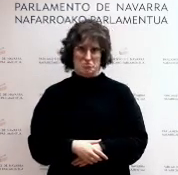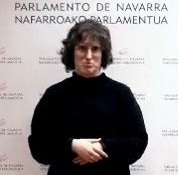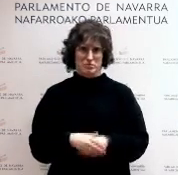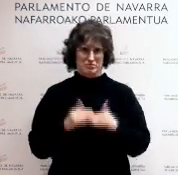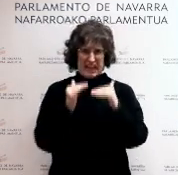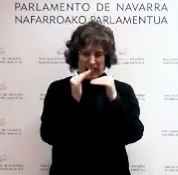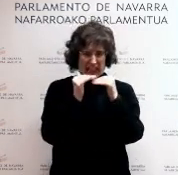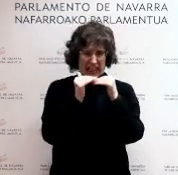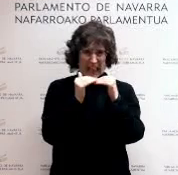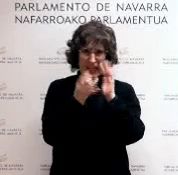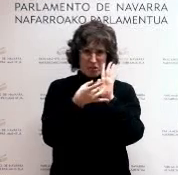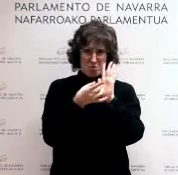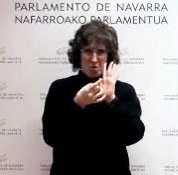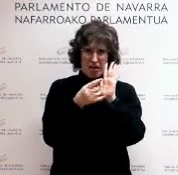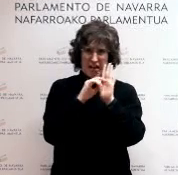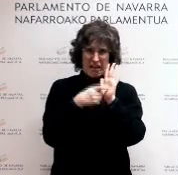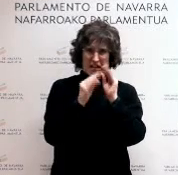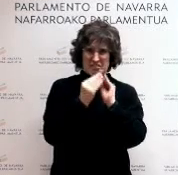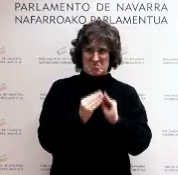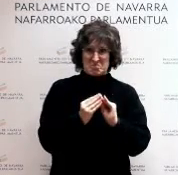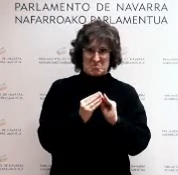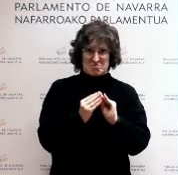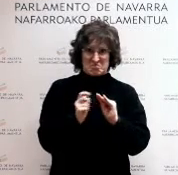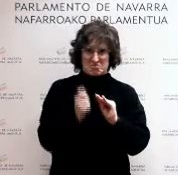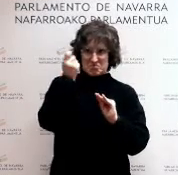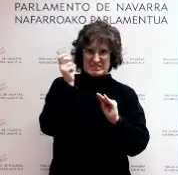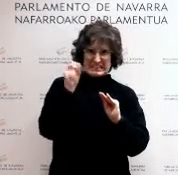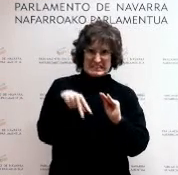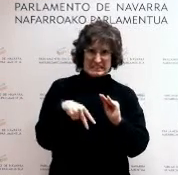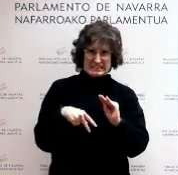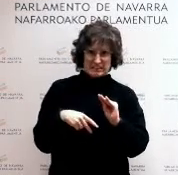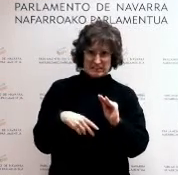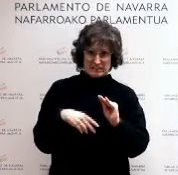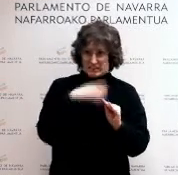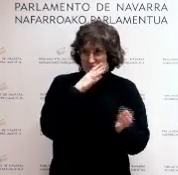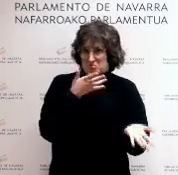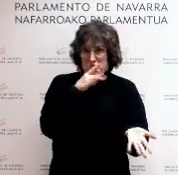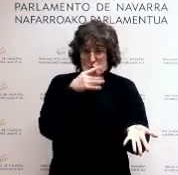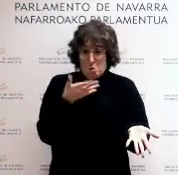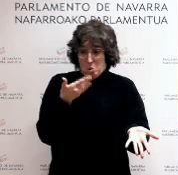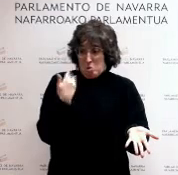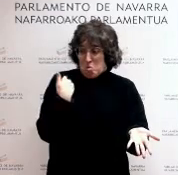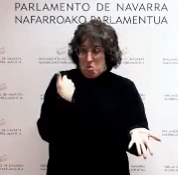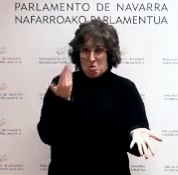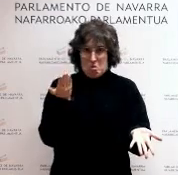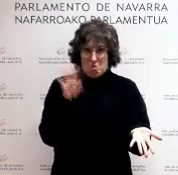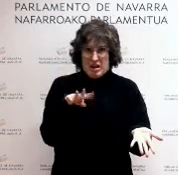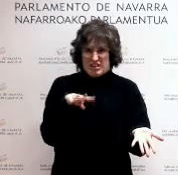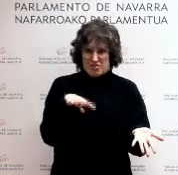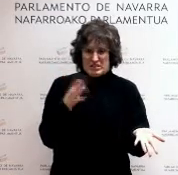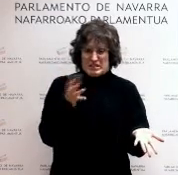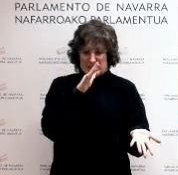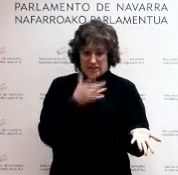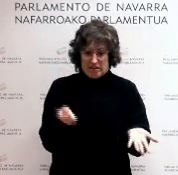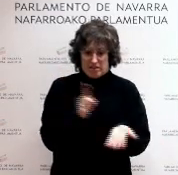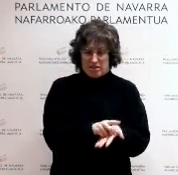nivel de calidad legislativa, al tener que ser modificada a los 4 meses de vigencia